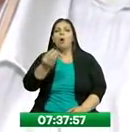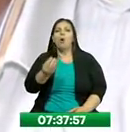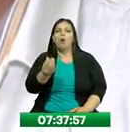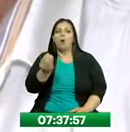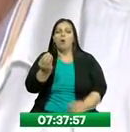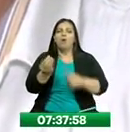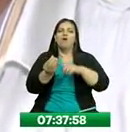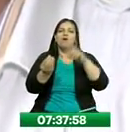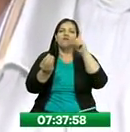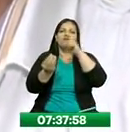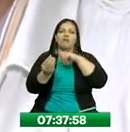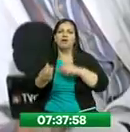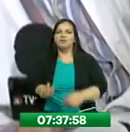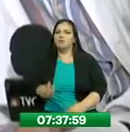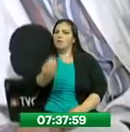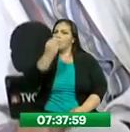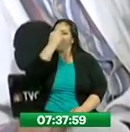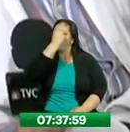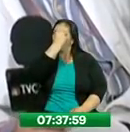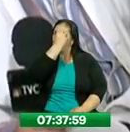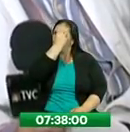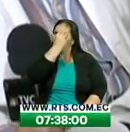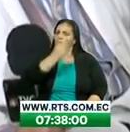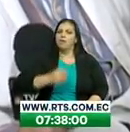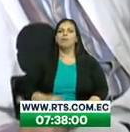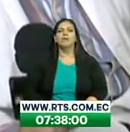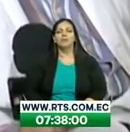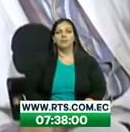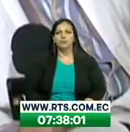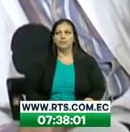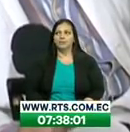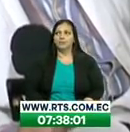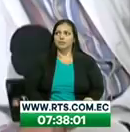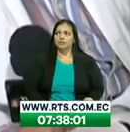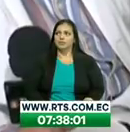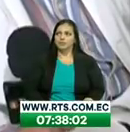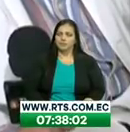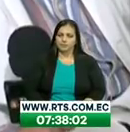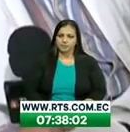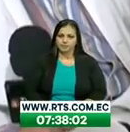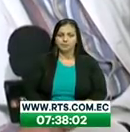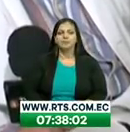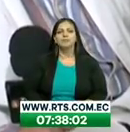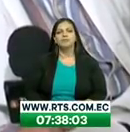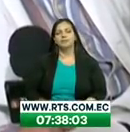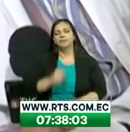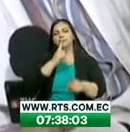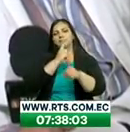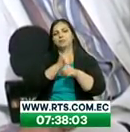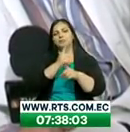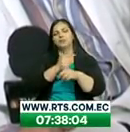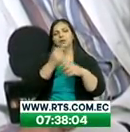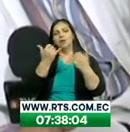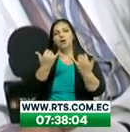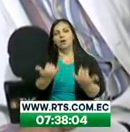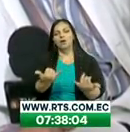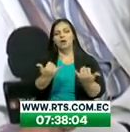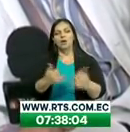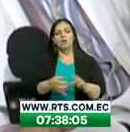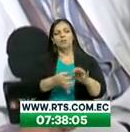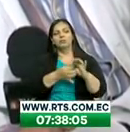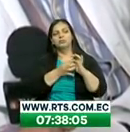el cirujano Danilo Chávez. La prótesis es estética, no es funcional, por lo tanto realmente nuestro